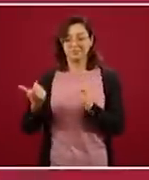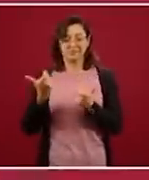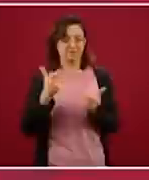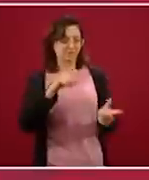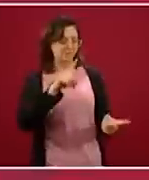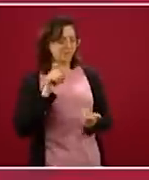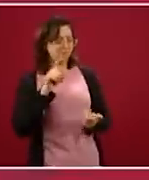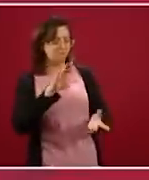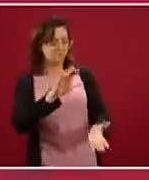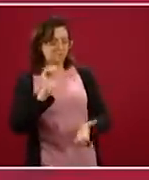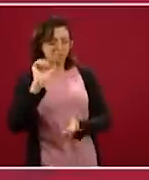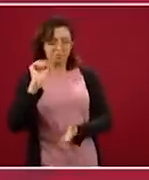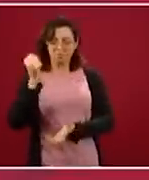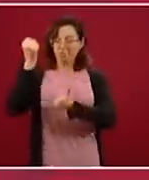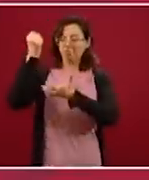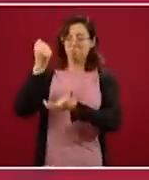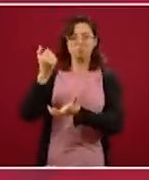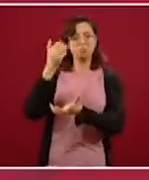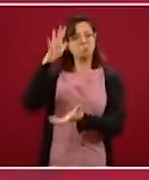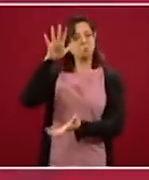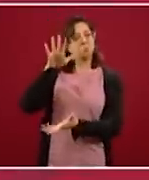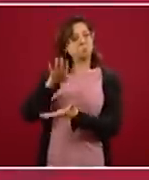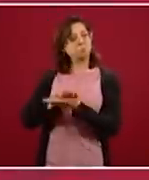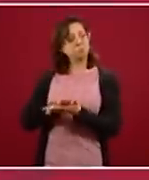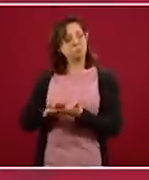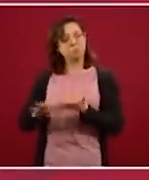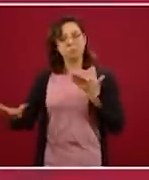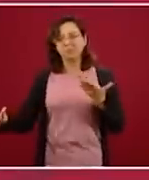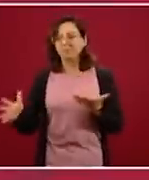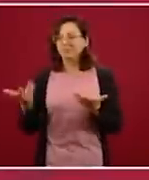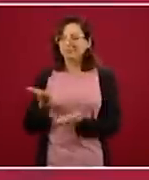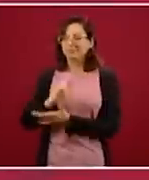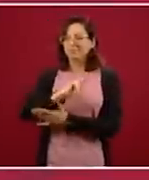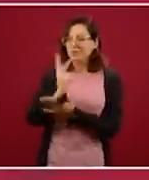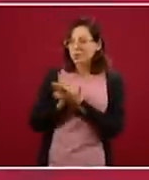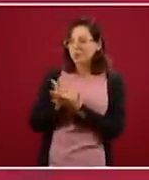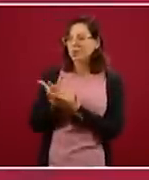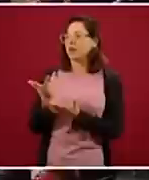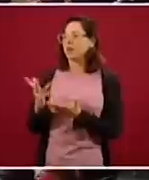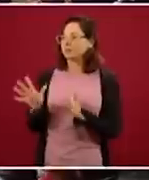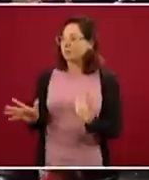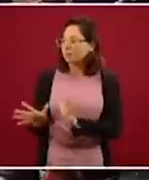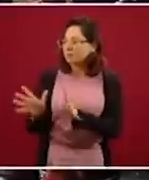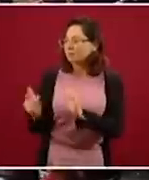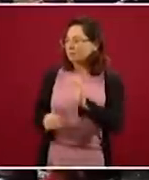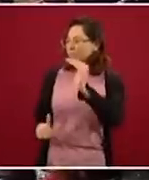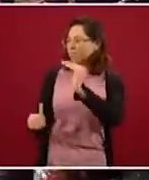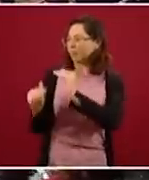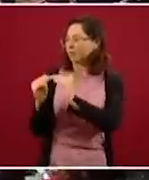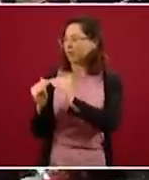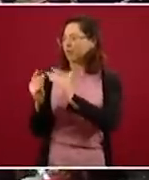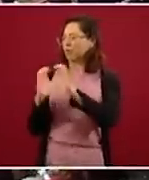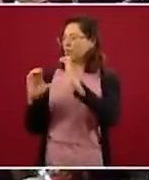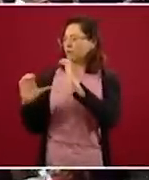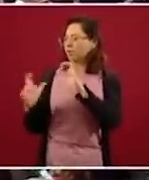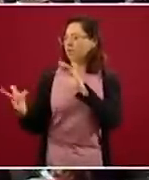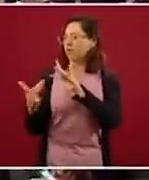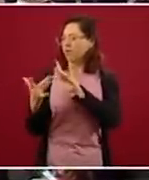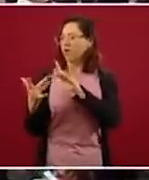de poder tener más programas sociales que aminoren la desigualdad, o poder tener mejores comunicaciones, o poder